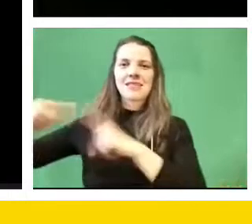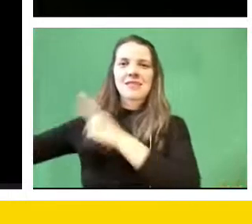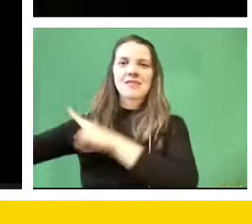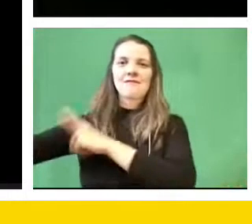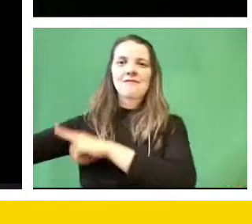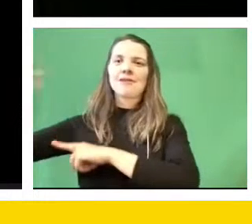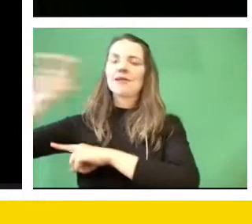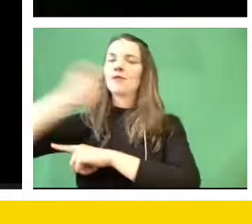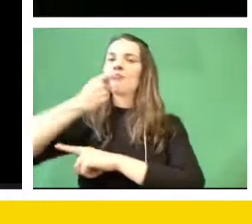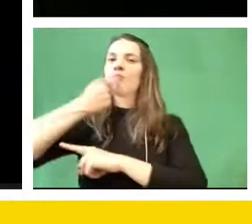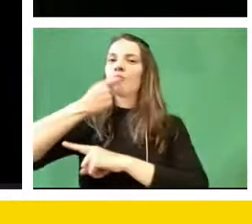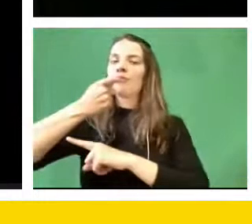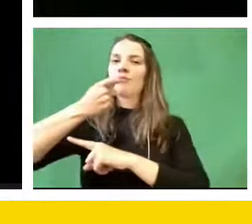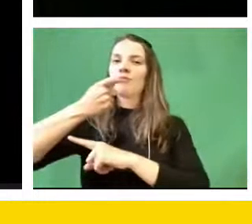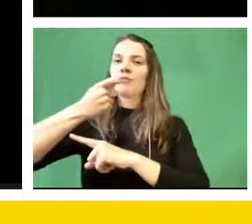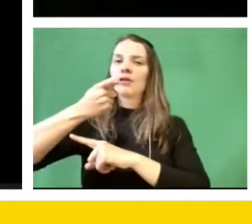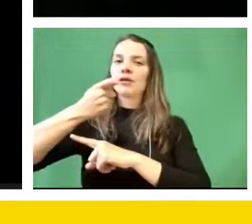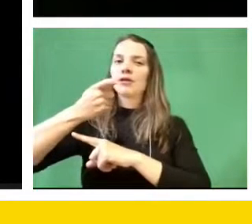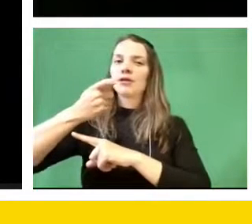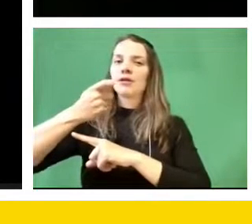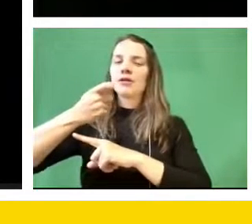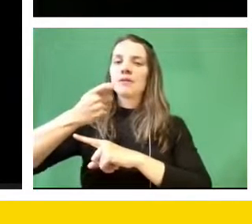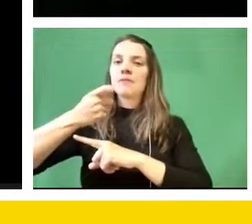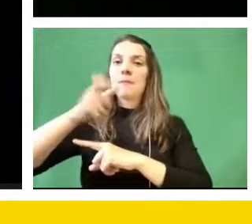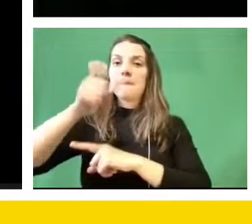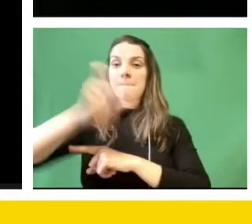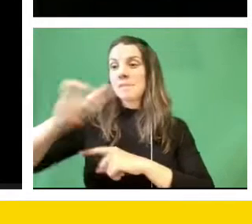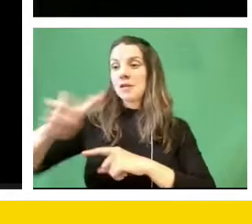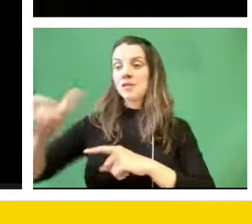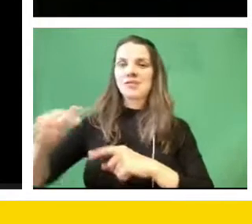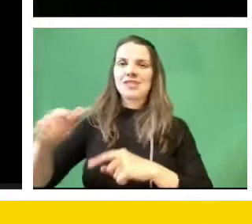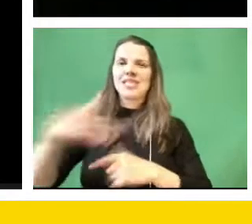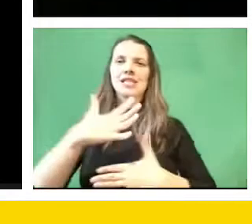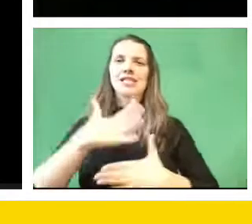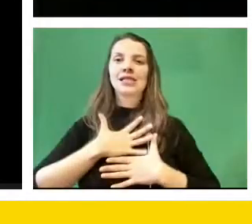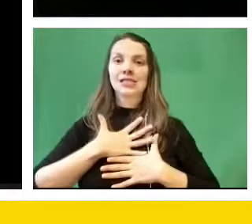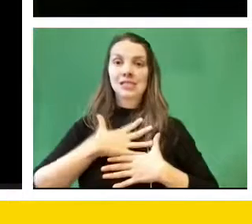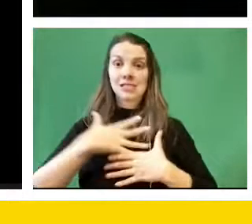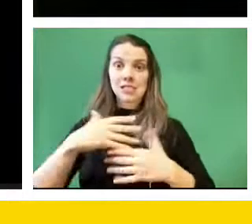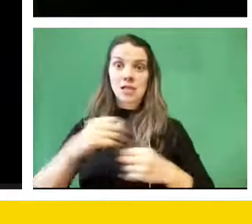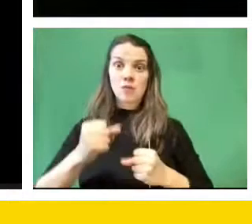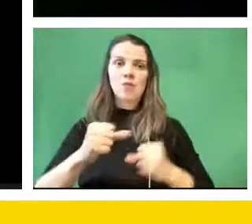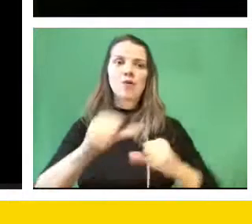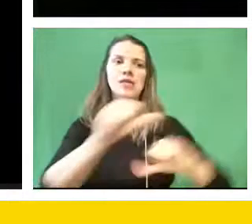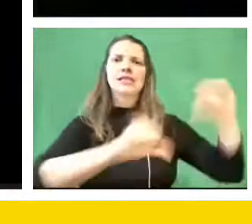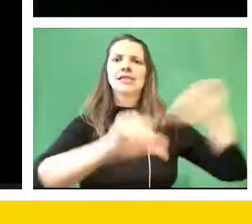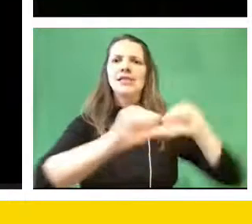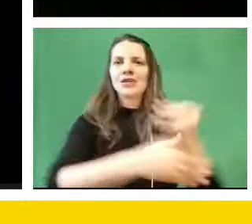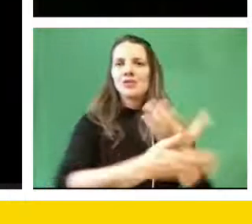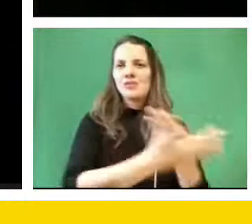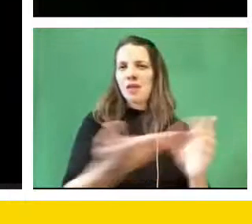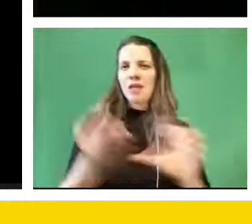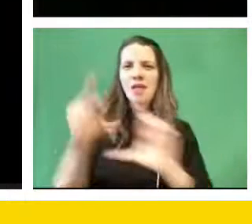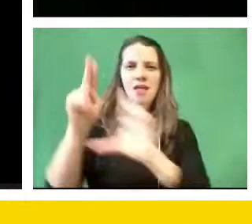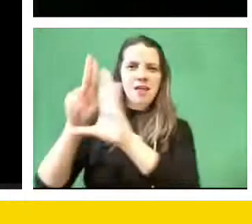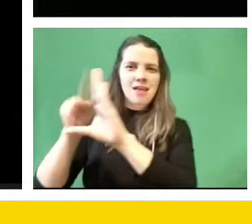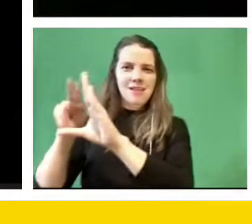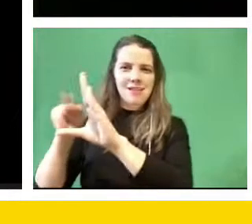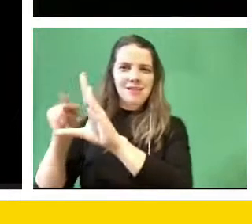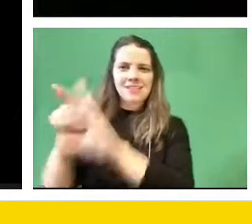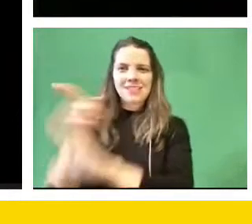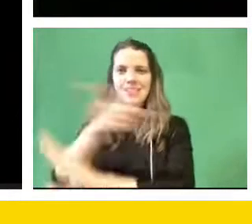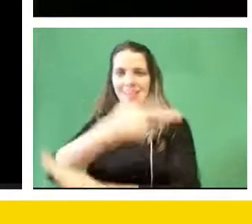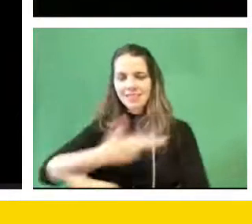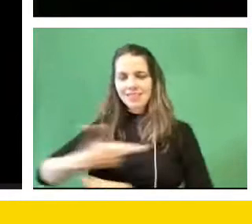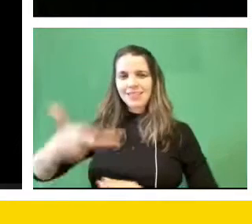un escenario entre la salud y las artes y las ciencias sociales, entonces fue un trabajo bien interesante